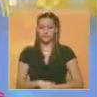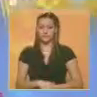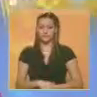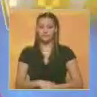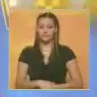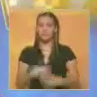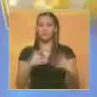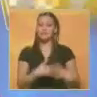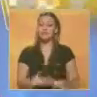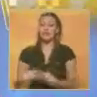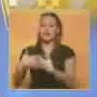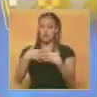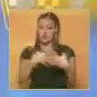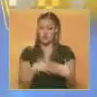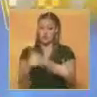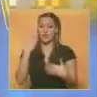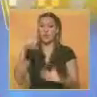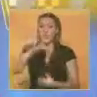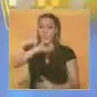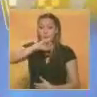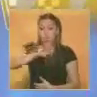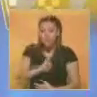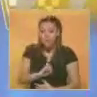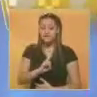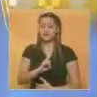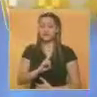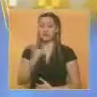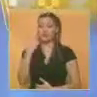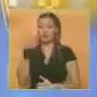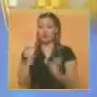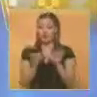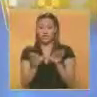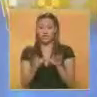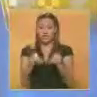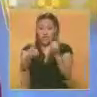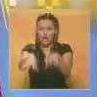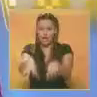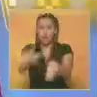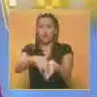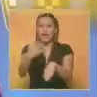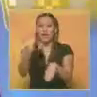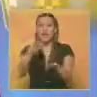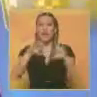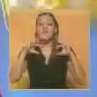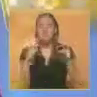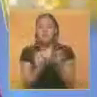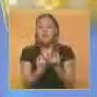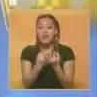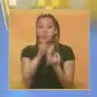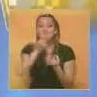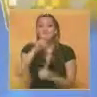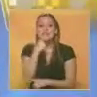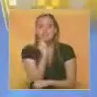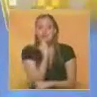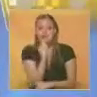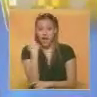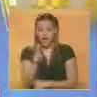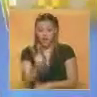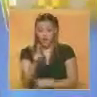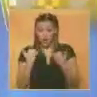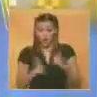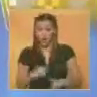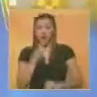en Estados Unidos un Obispo auxiliar de la arquidiócesis Católica de Los Ángeles renunció debido a que tenía una familia secreta incluyendo dos